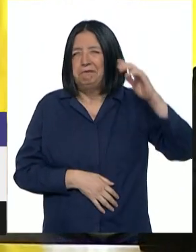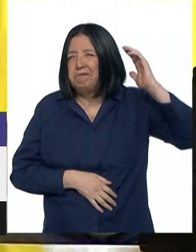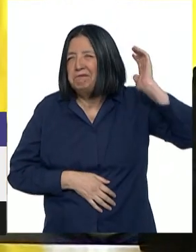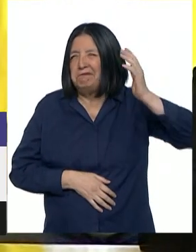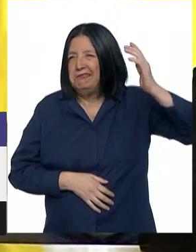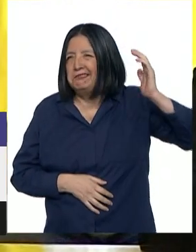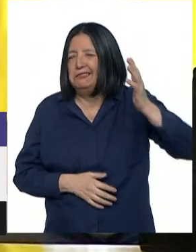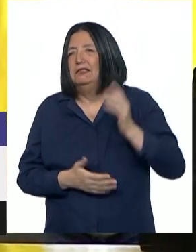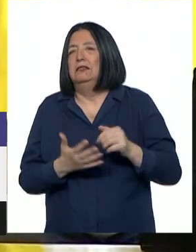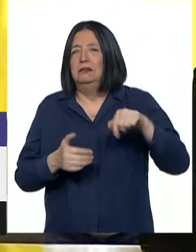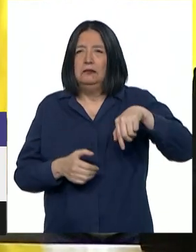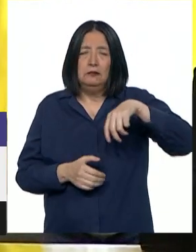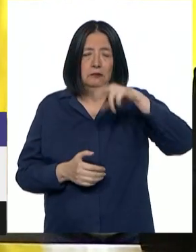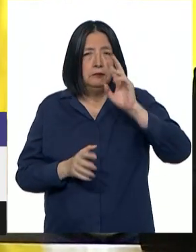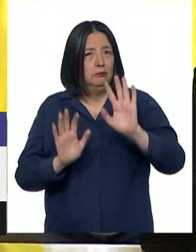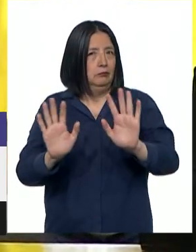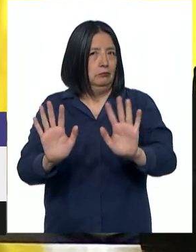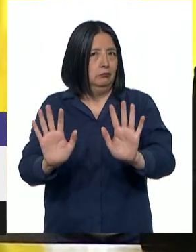país.